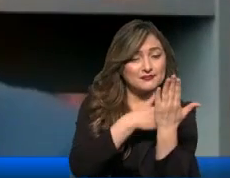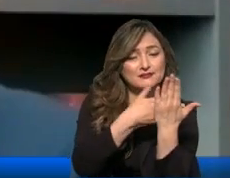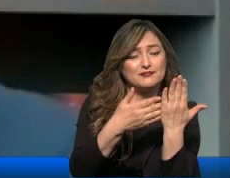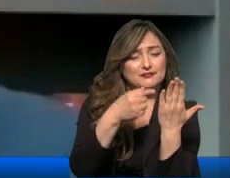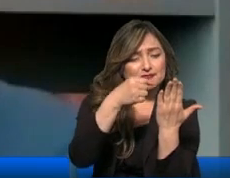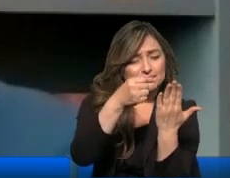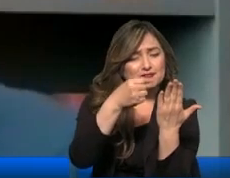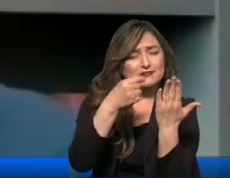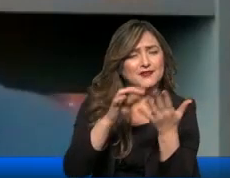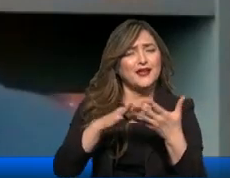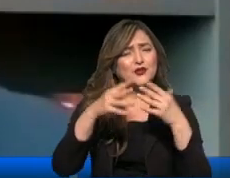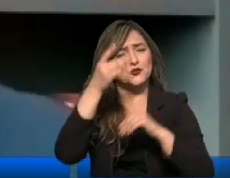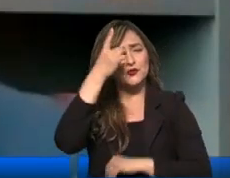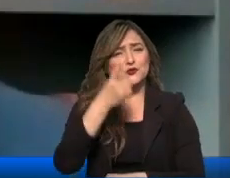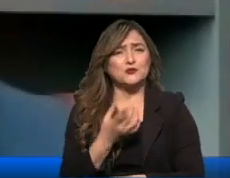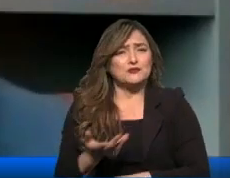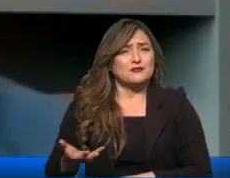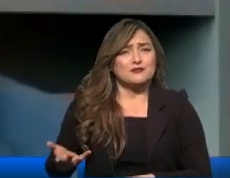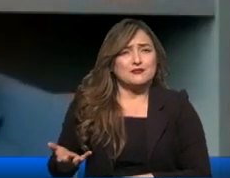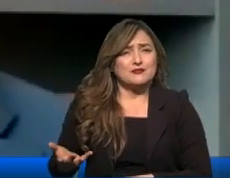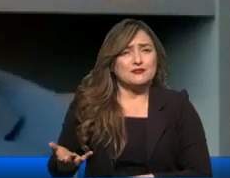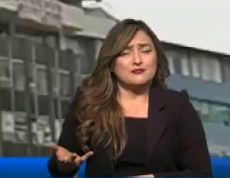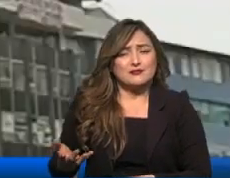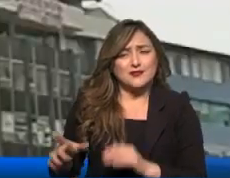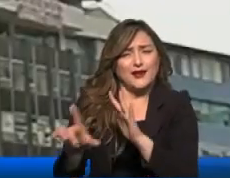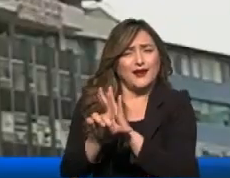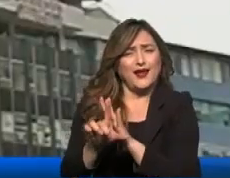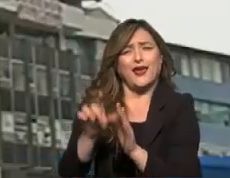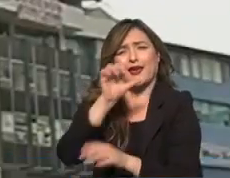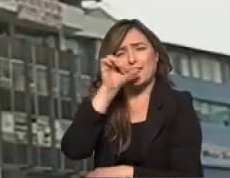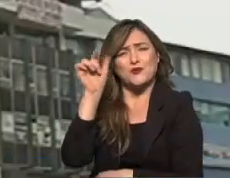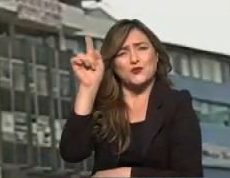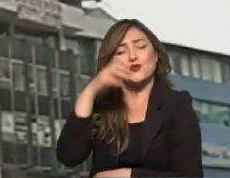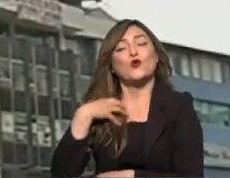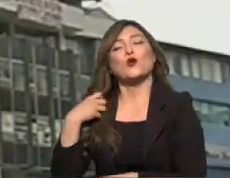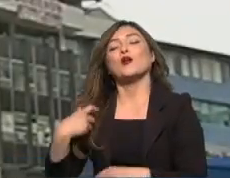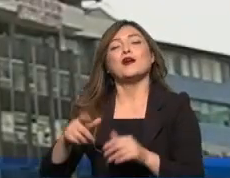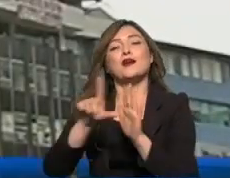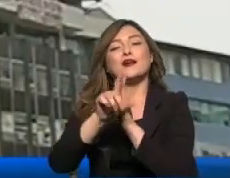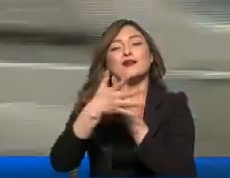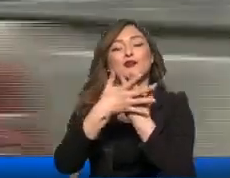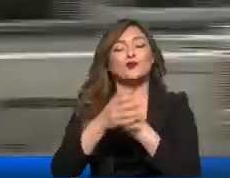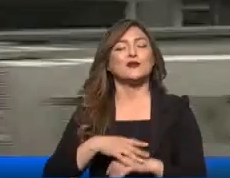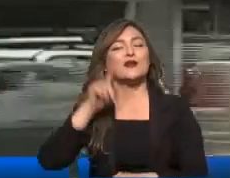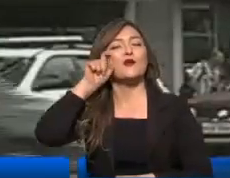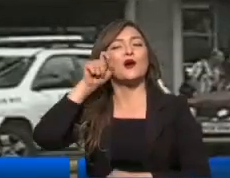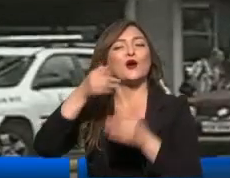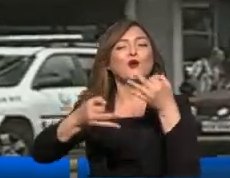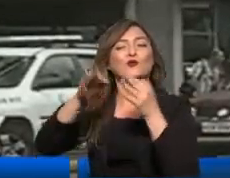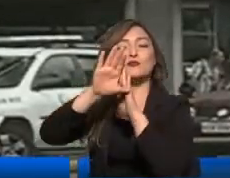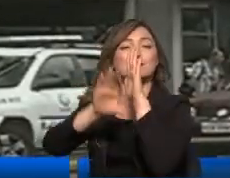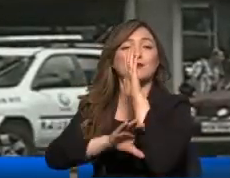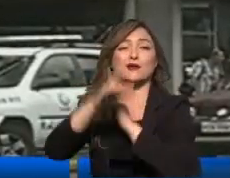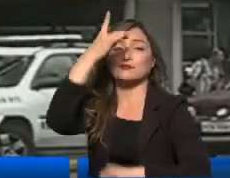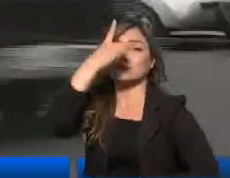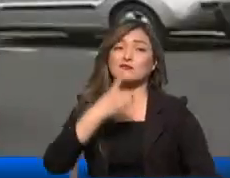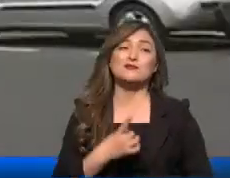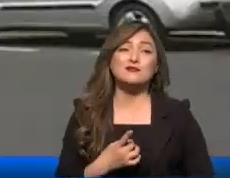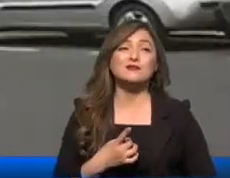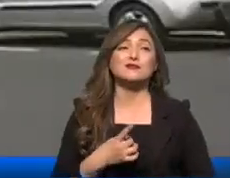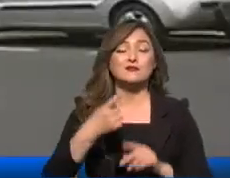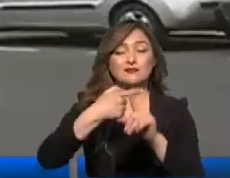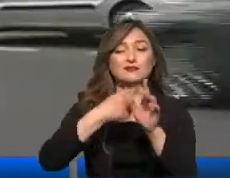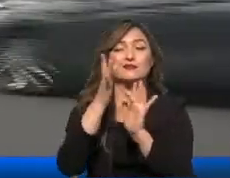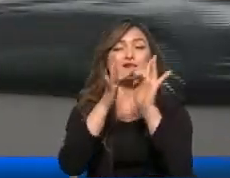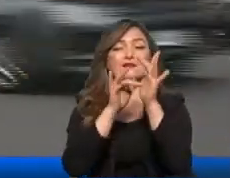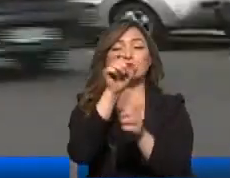en una resolución del Ejecutivo, no están en el COIP. Ambos incluso recuerdan que la Corte Constitucional en este sentido ya emitió una sentencia. En abril